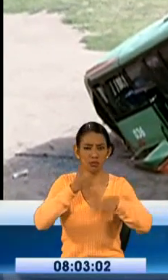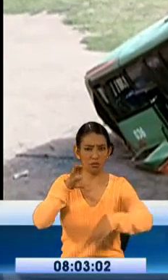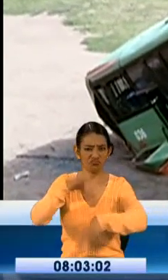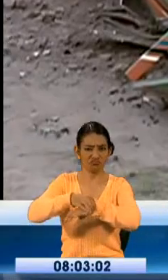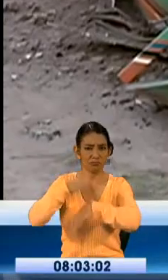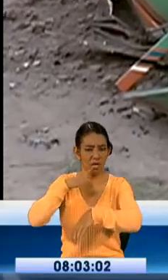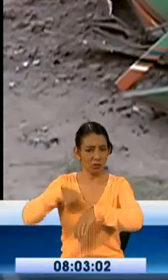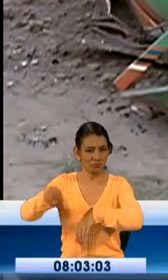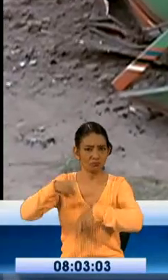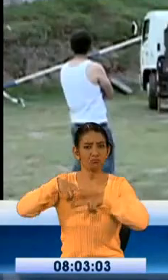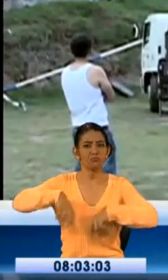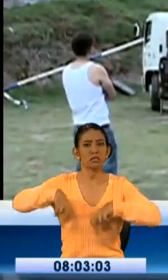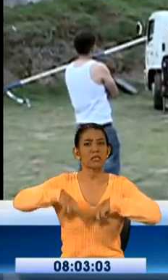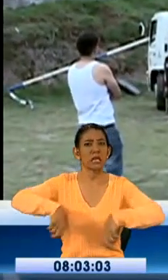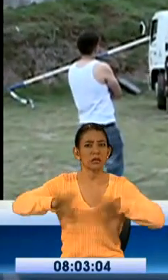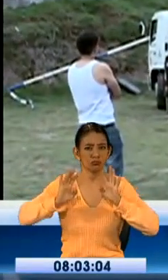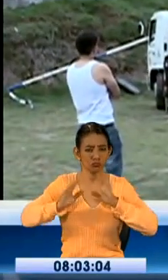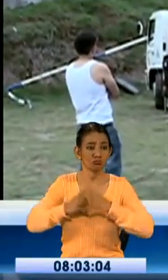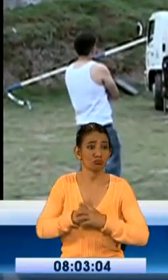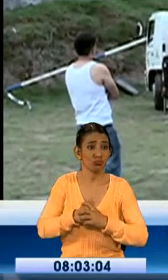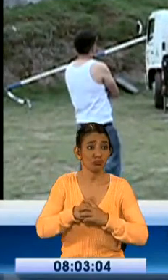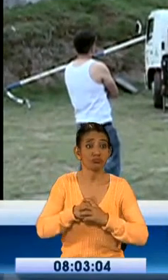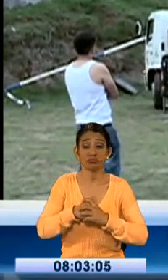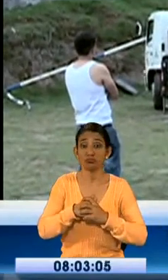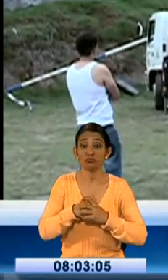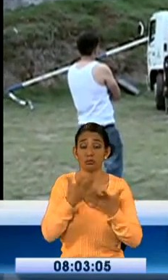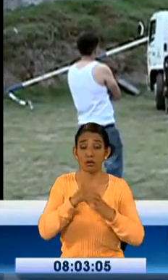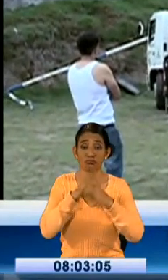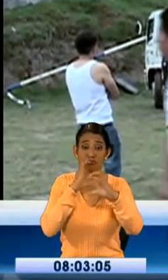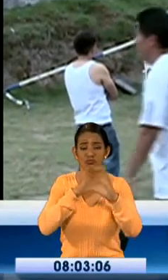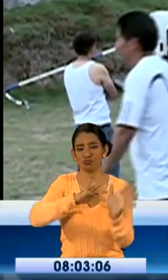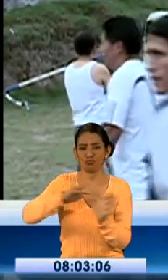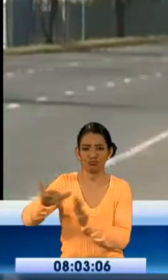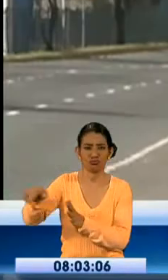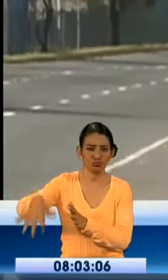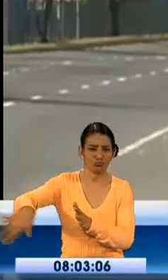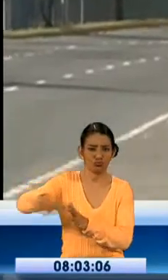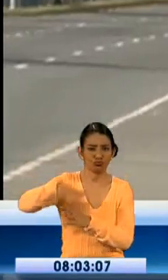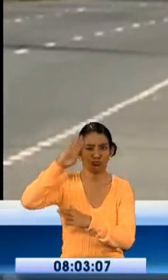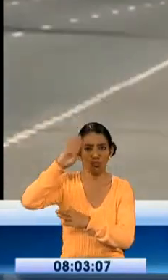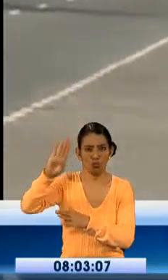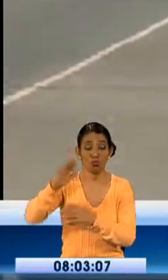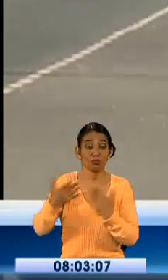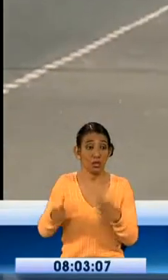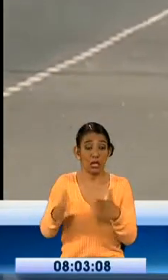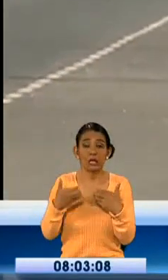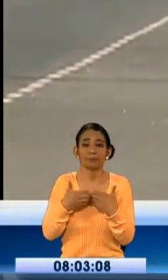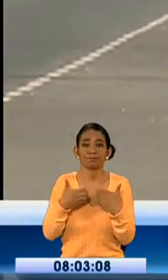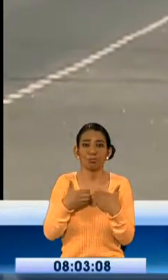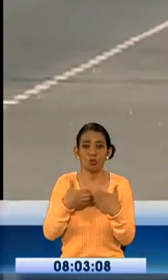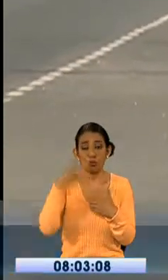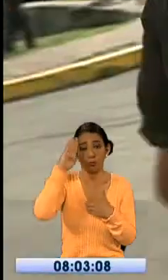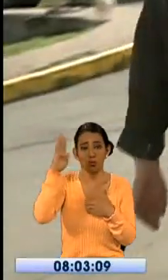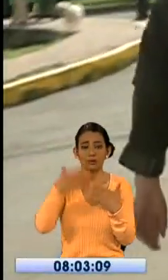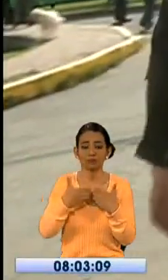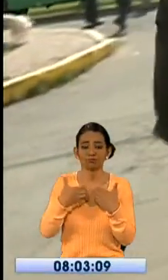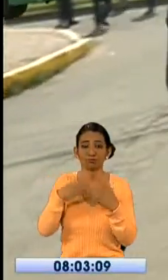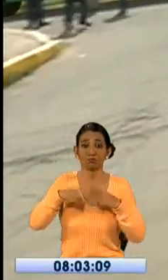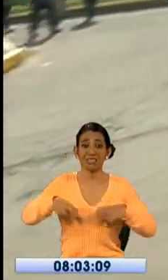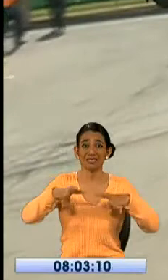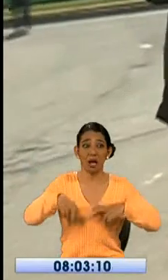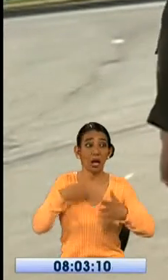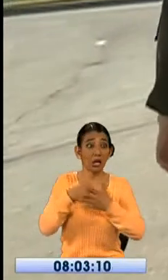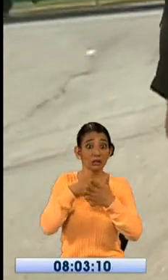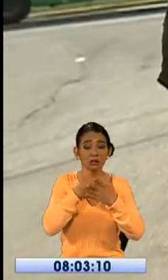respectivas investigaciones, mientras que el vehículo fue trasladado hasta los patios de la policía. Los equipos de investigaciones de accidentes de tránsito llegaron al sitio